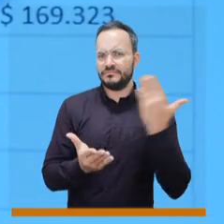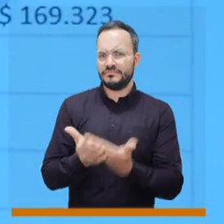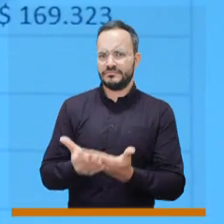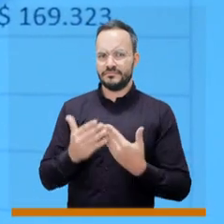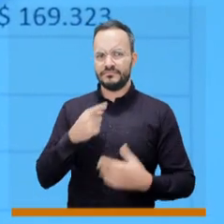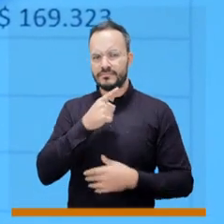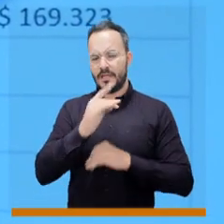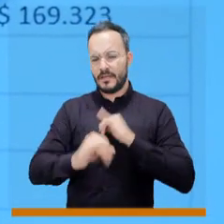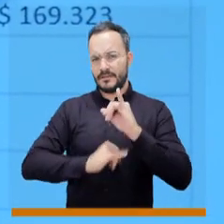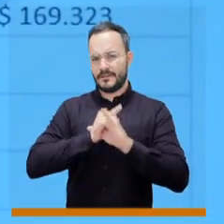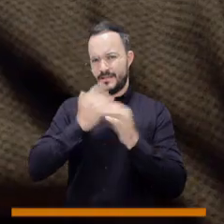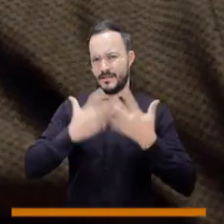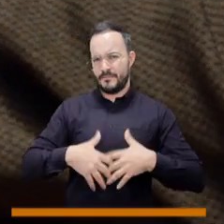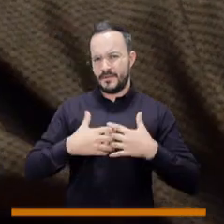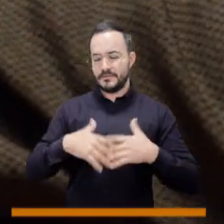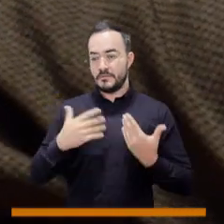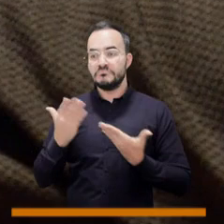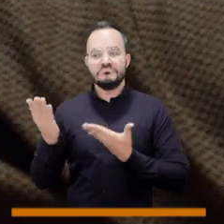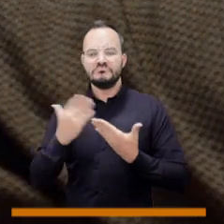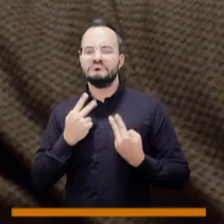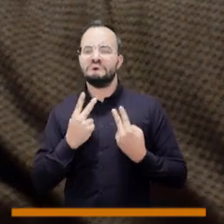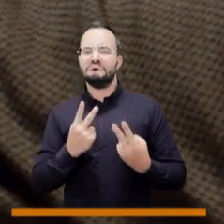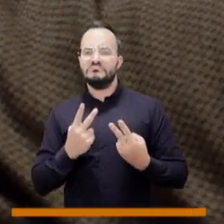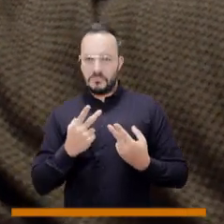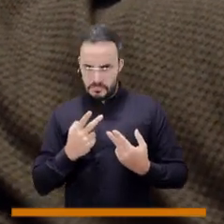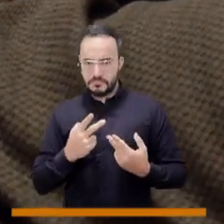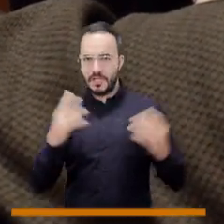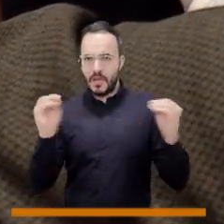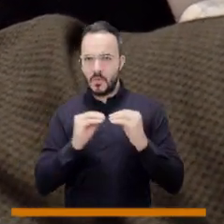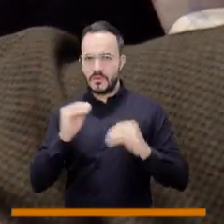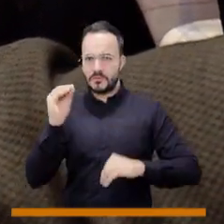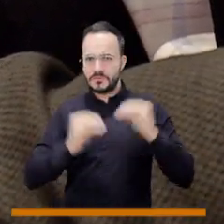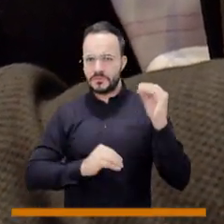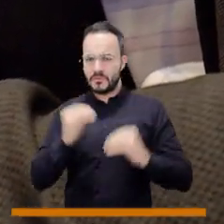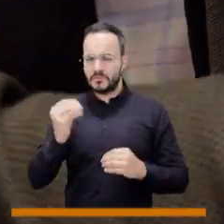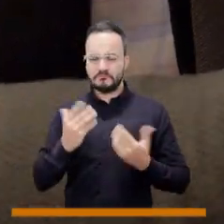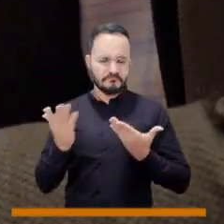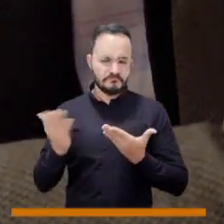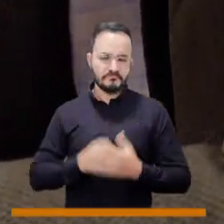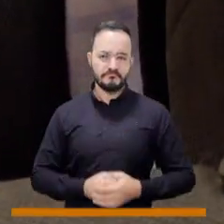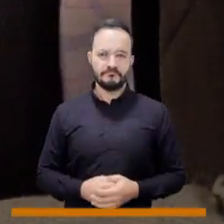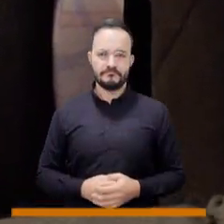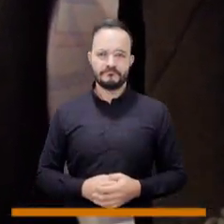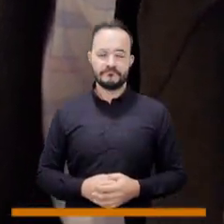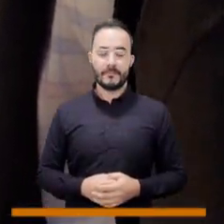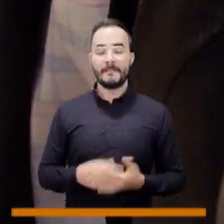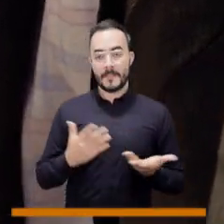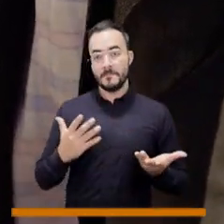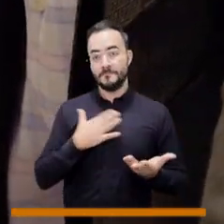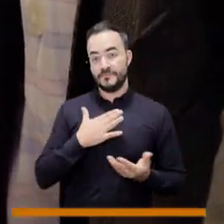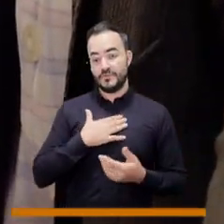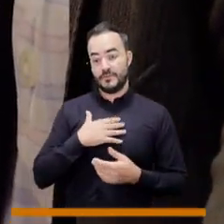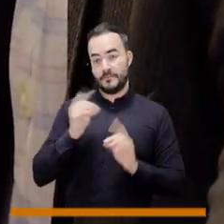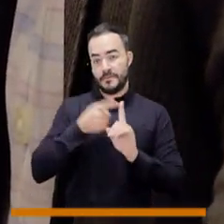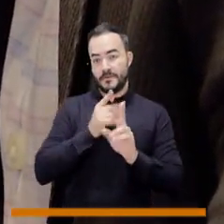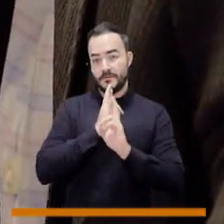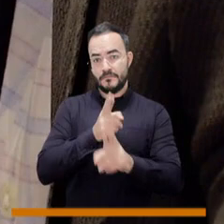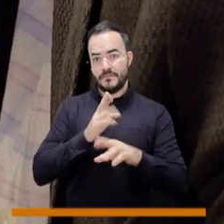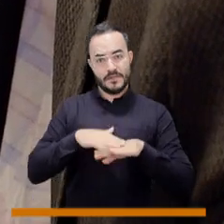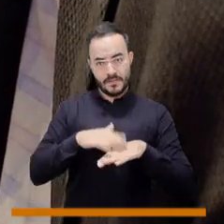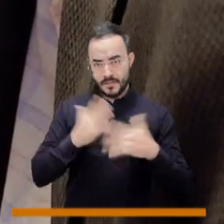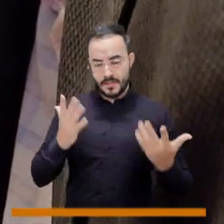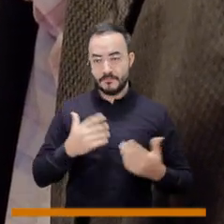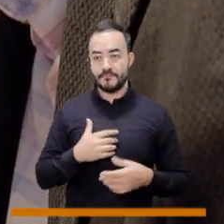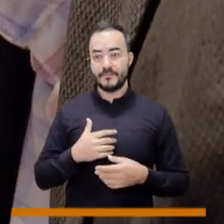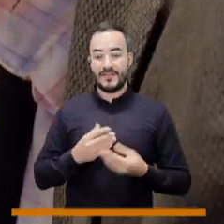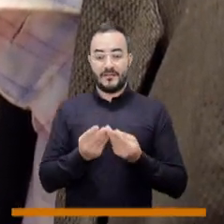la multinacional y las ofertas o los acuerdos a los que se ha llegado también con EP? Bueno, lo primero es que yo no estoy de acuerdo